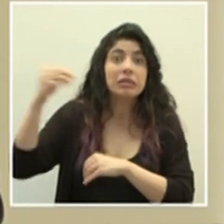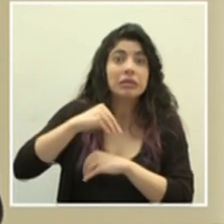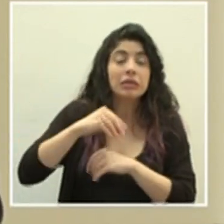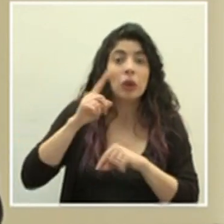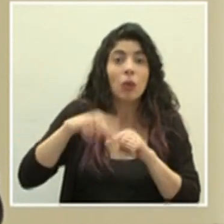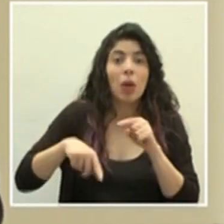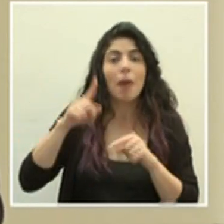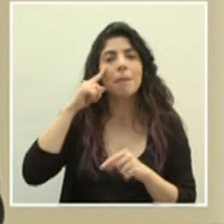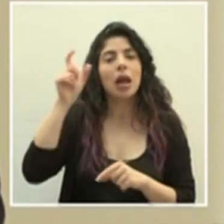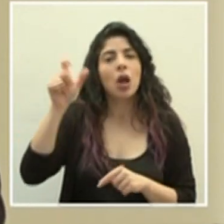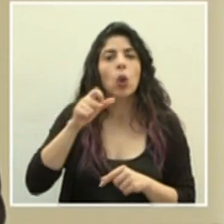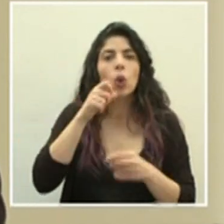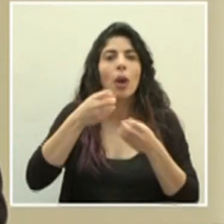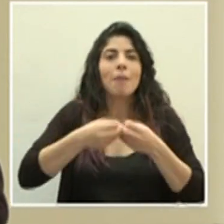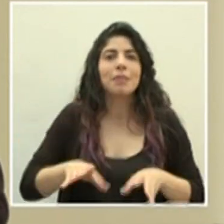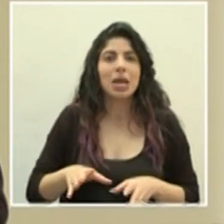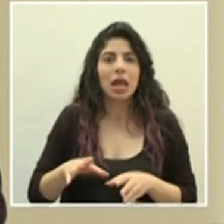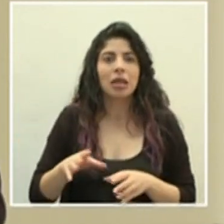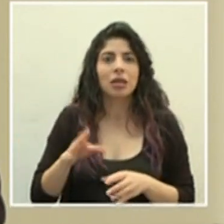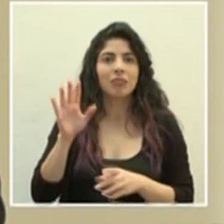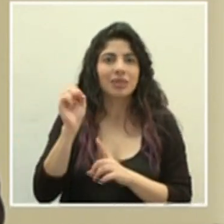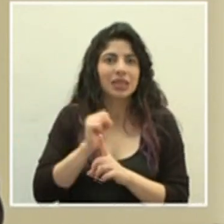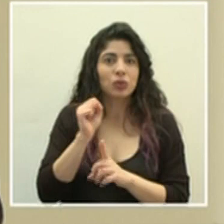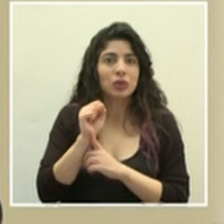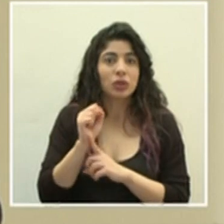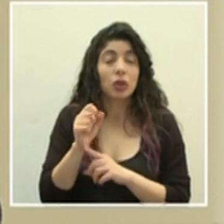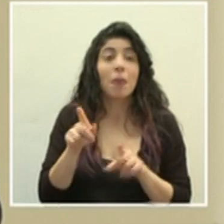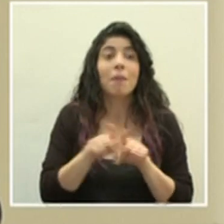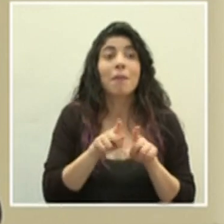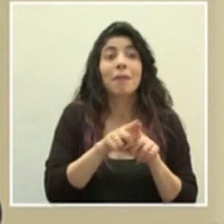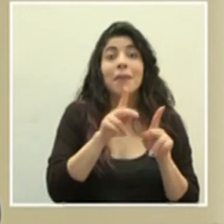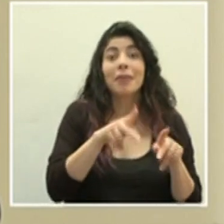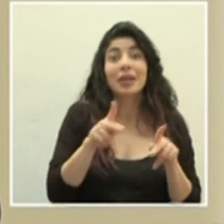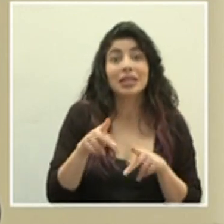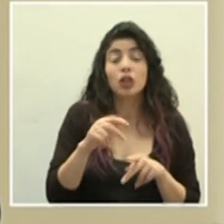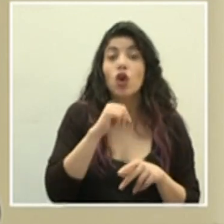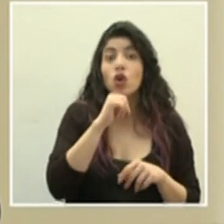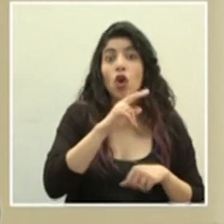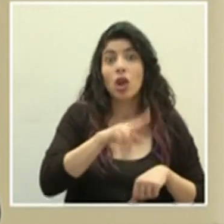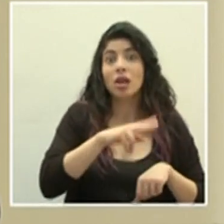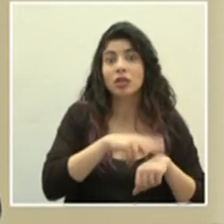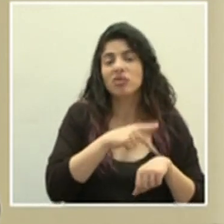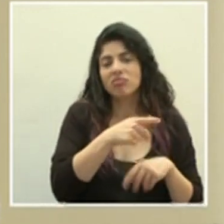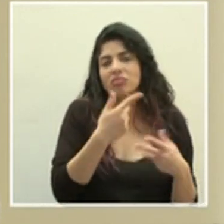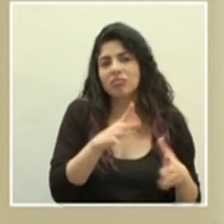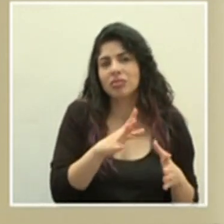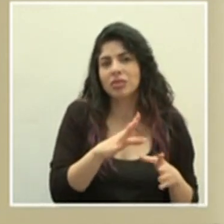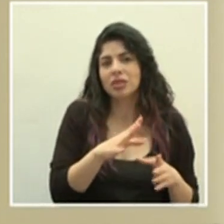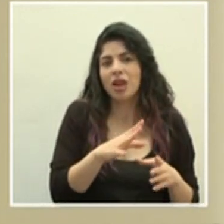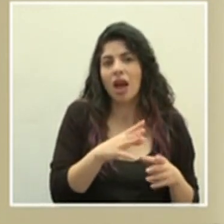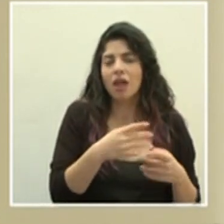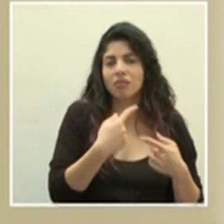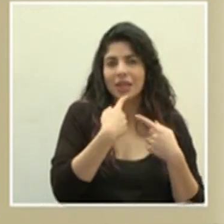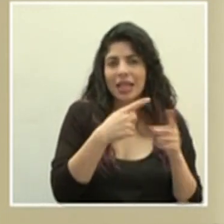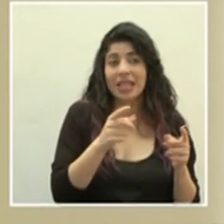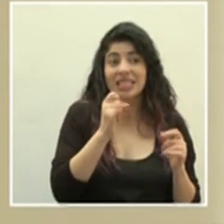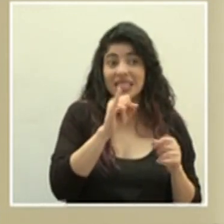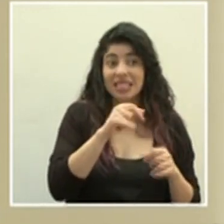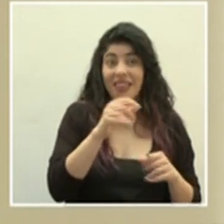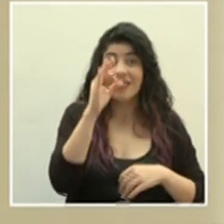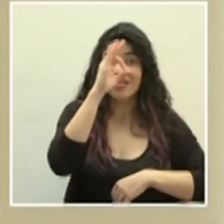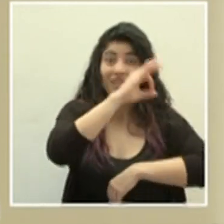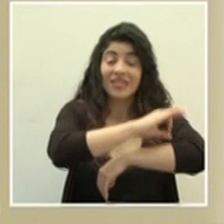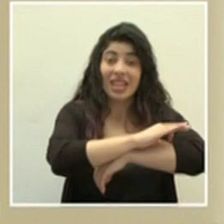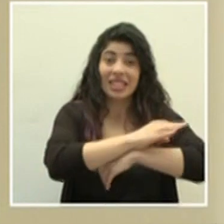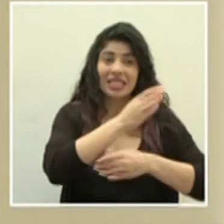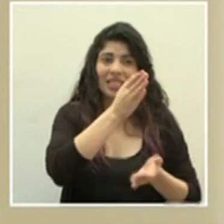perder su condición migratoria en caso de no nacionales, ¿verdad? Que sabemos que eso ya se puso una directriz y que las personas que salen del país después de la